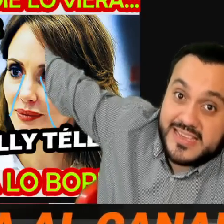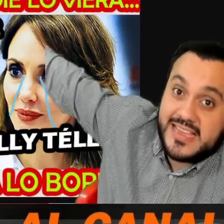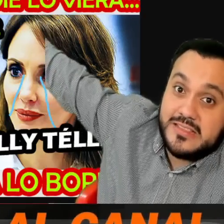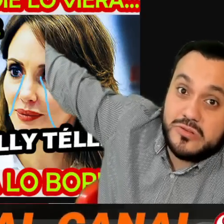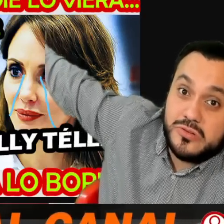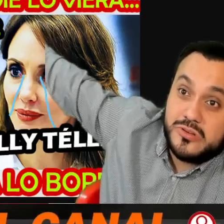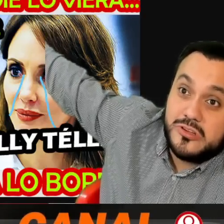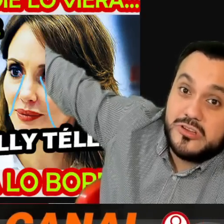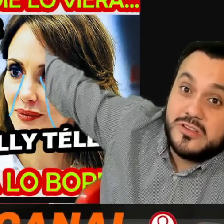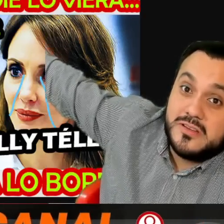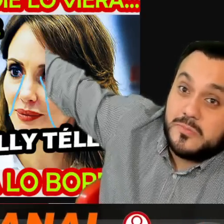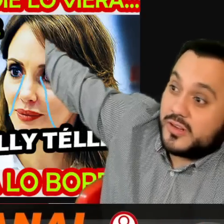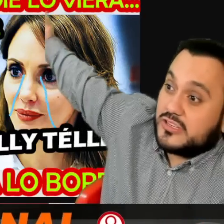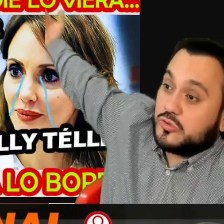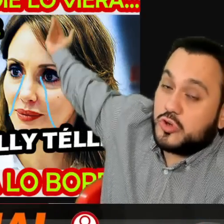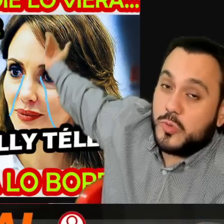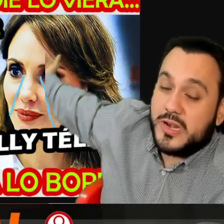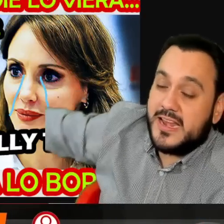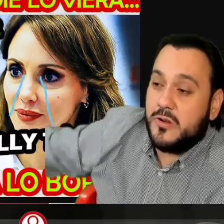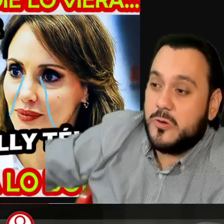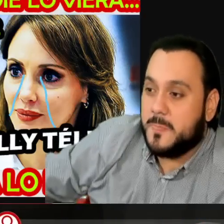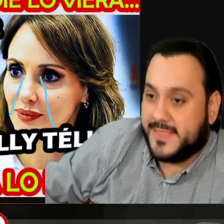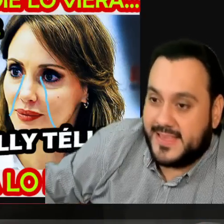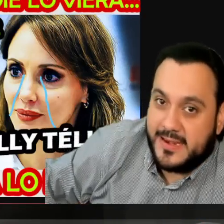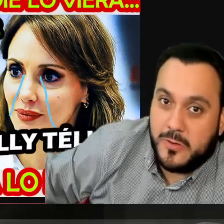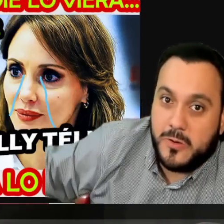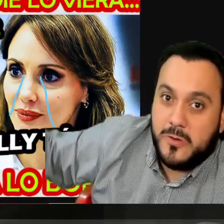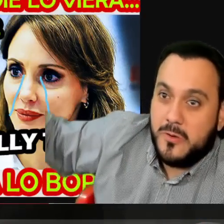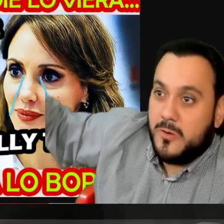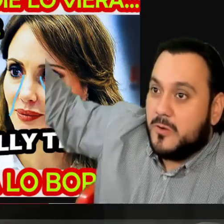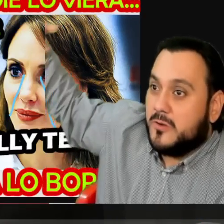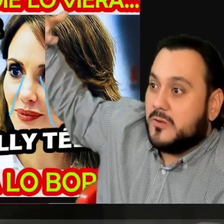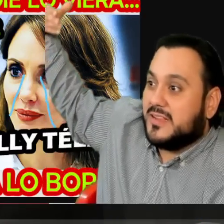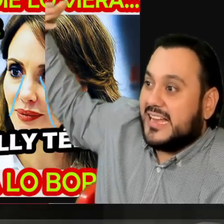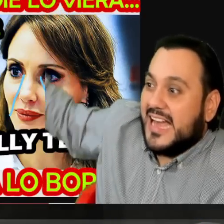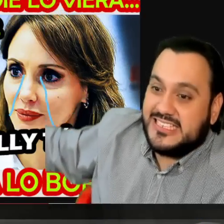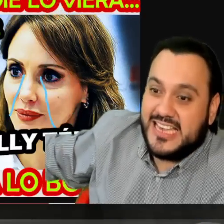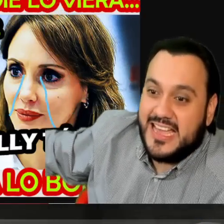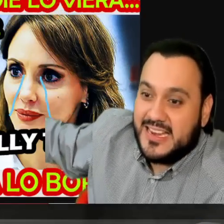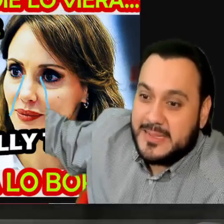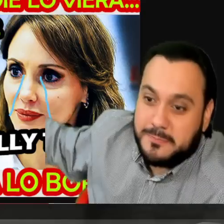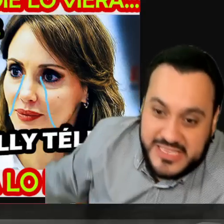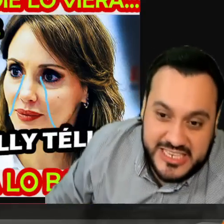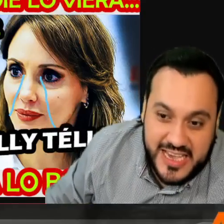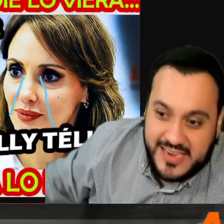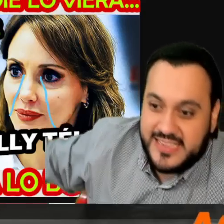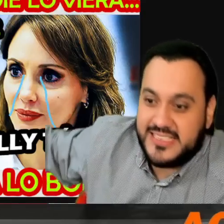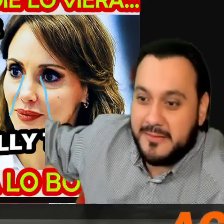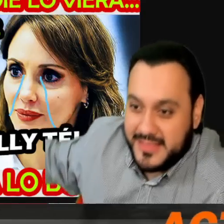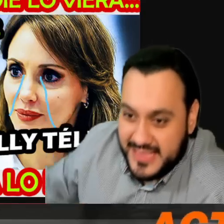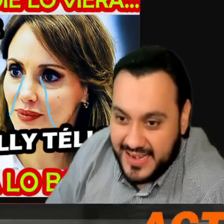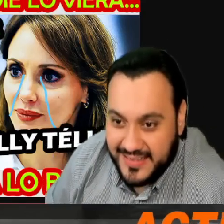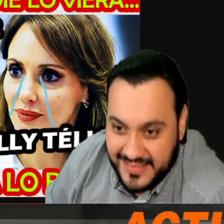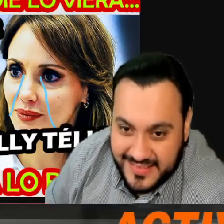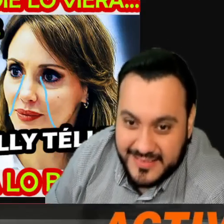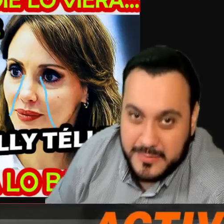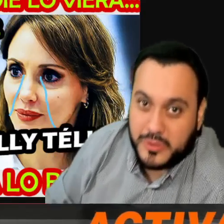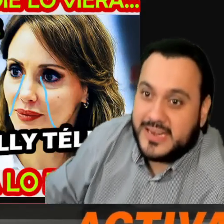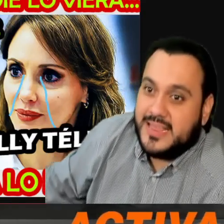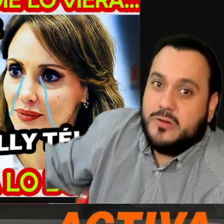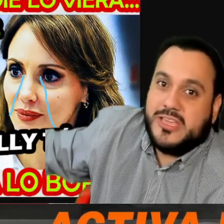salió de decir aquí al hito porque su sobrino que no cacha ni picha ni sabe batear